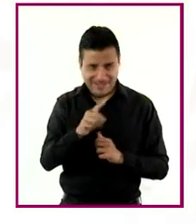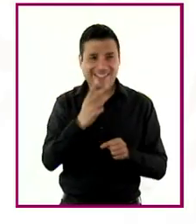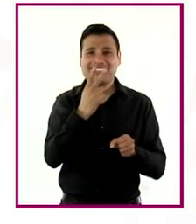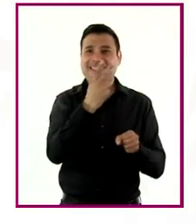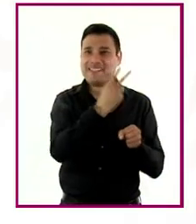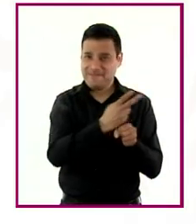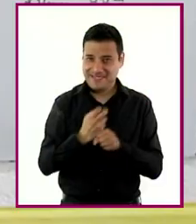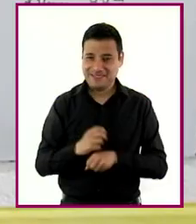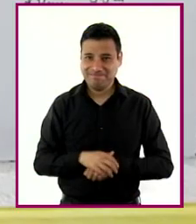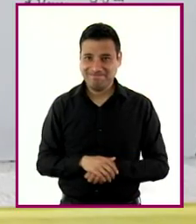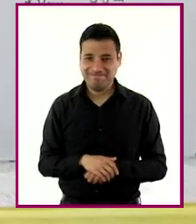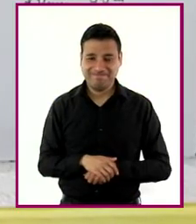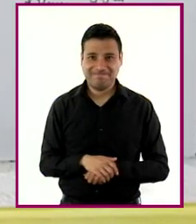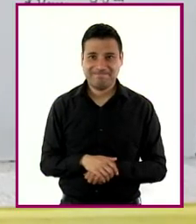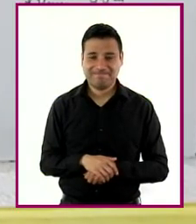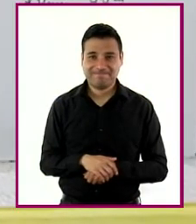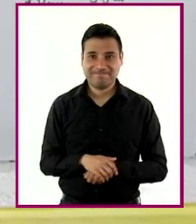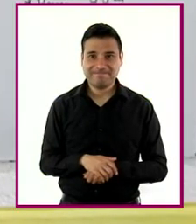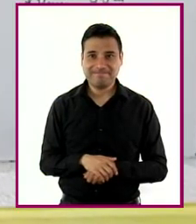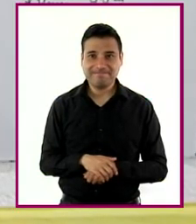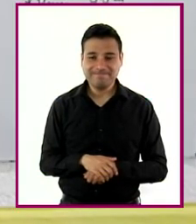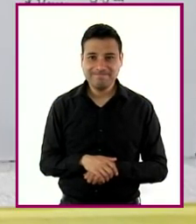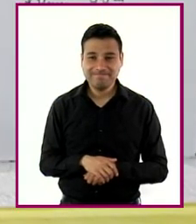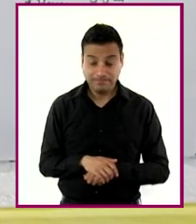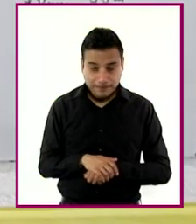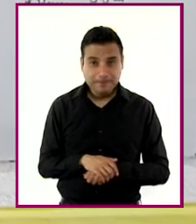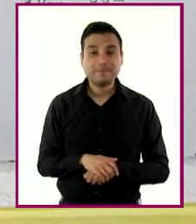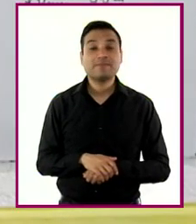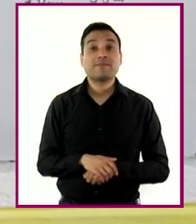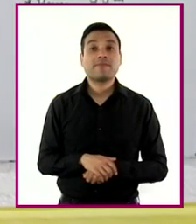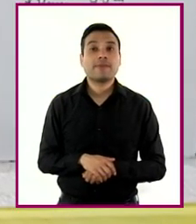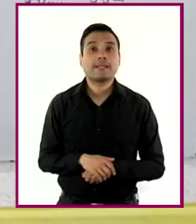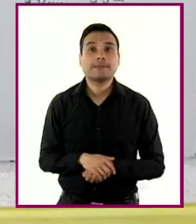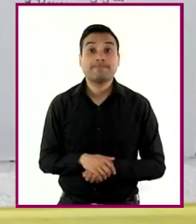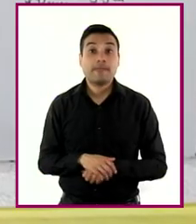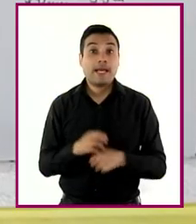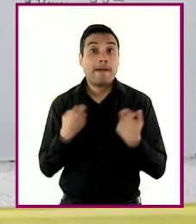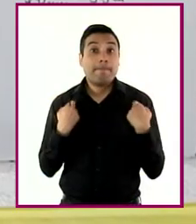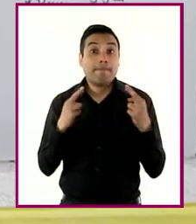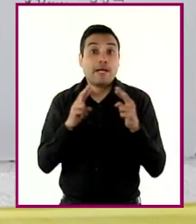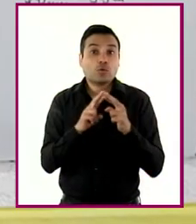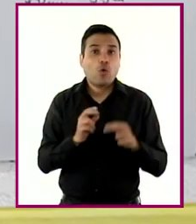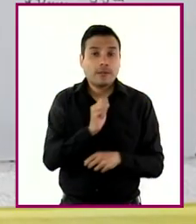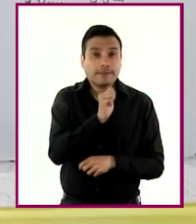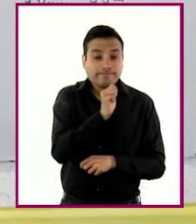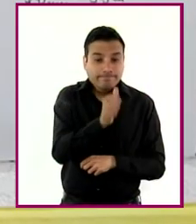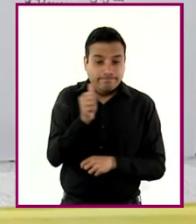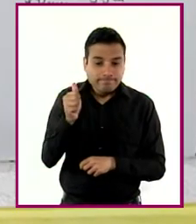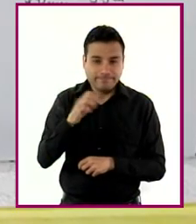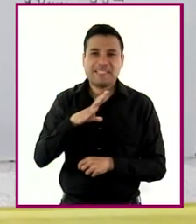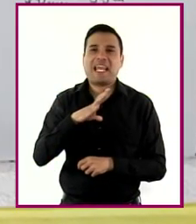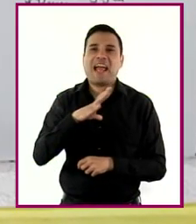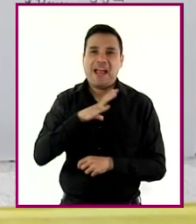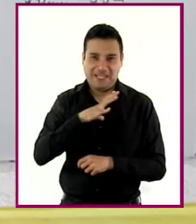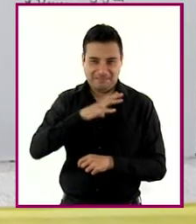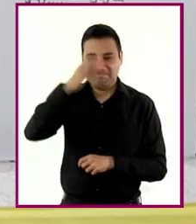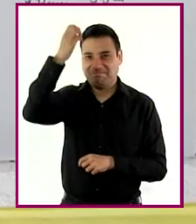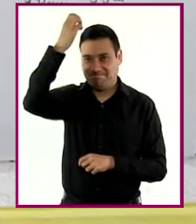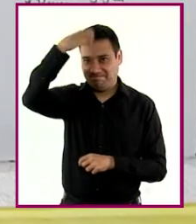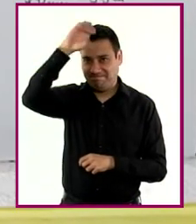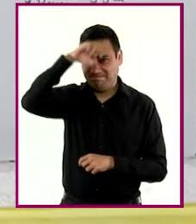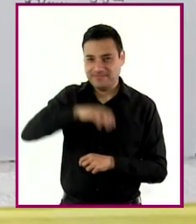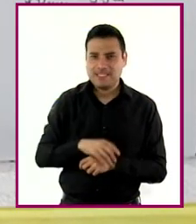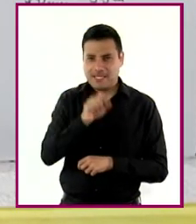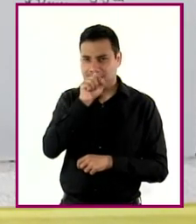familias. Finalmente, considero que cada uno de nosotros tiene una experiencia y bastantes